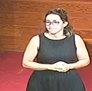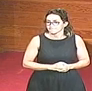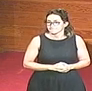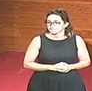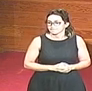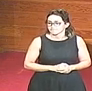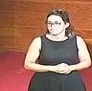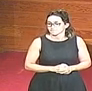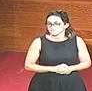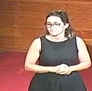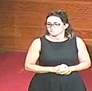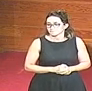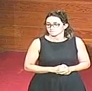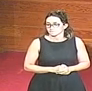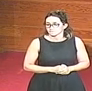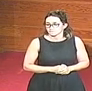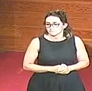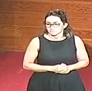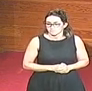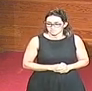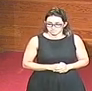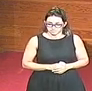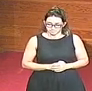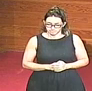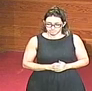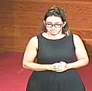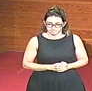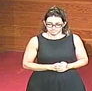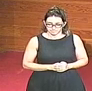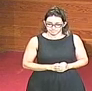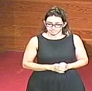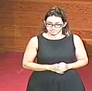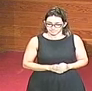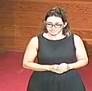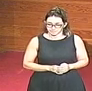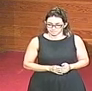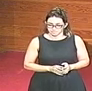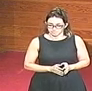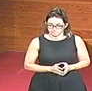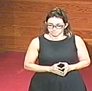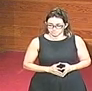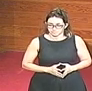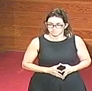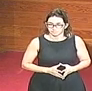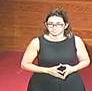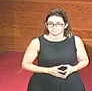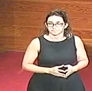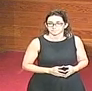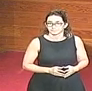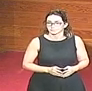potencia del mundo liburua argitaratu zuen eta bi Latino Book Awards sari lortu zituen politika eta ez fikzio